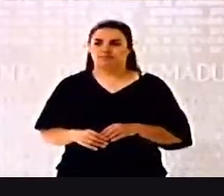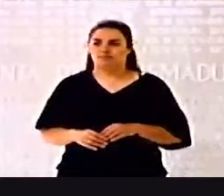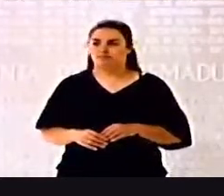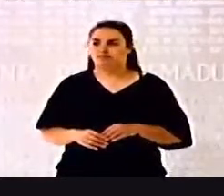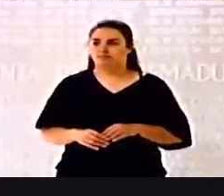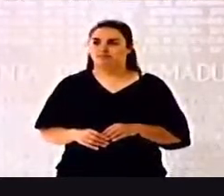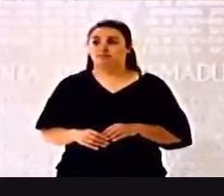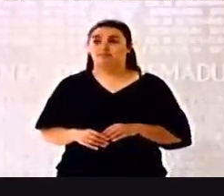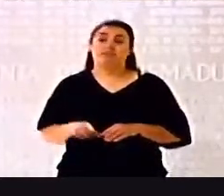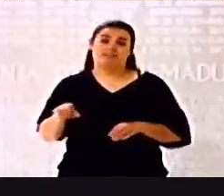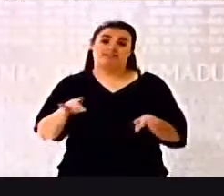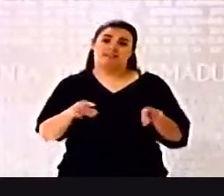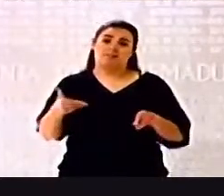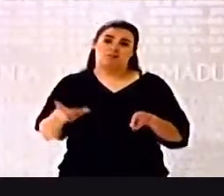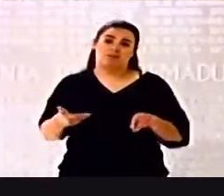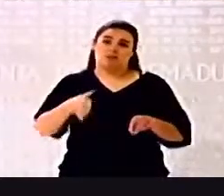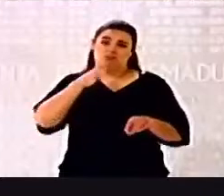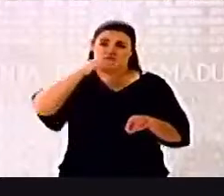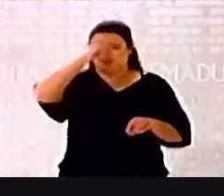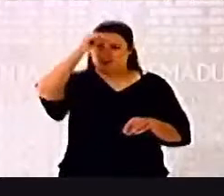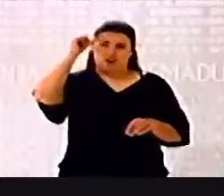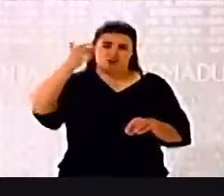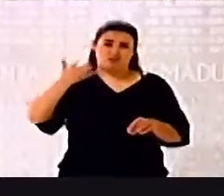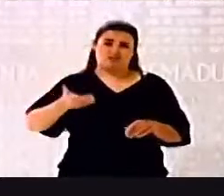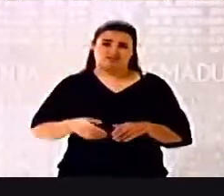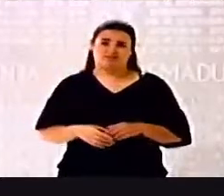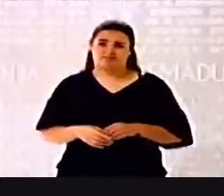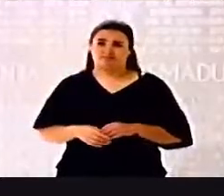En esta tierra muy importante por el calor que hace.